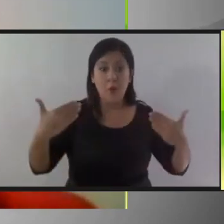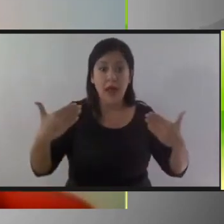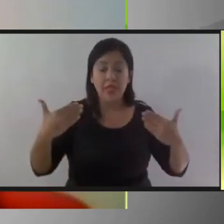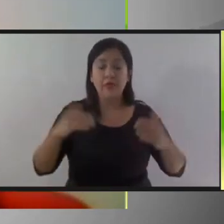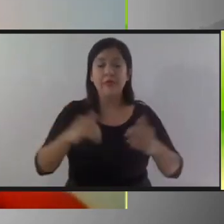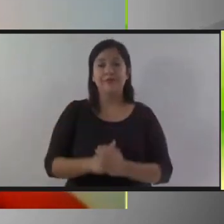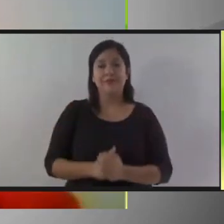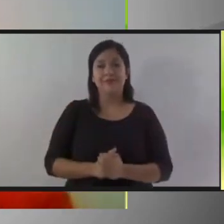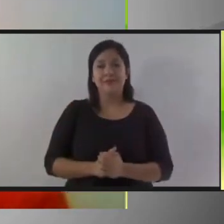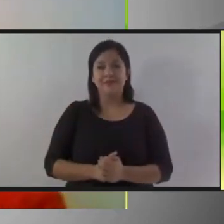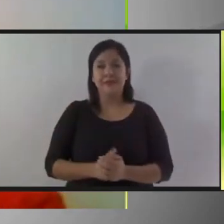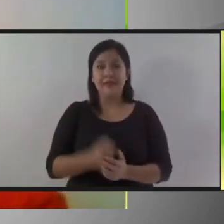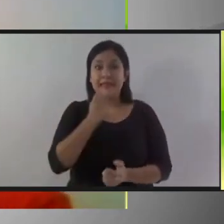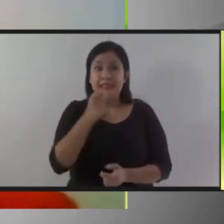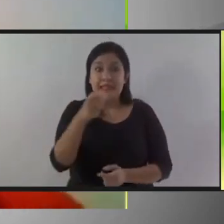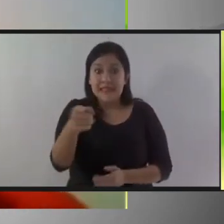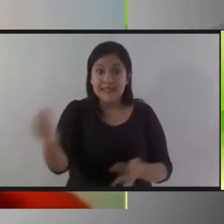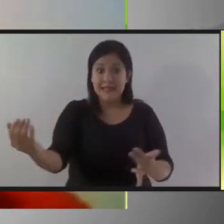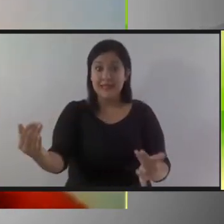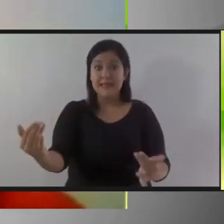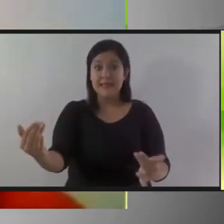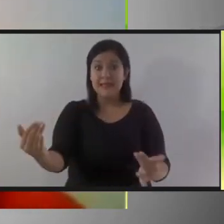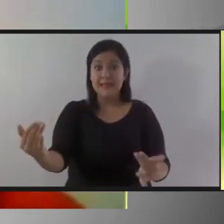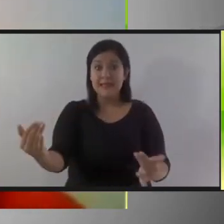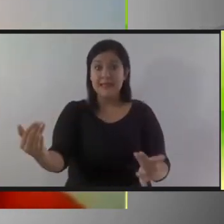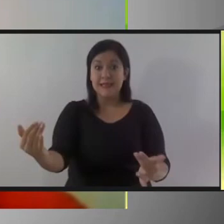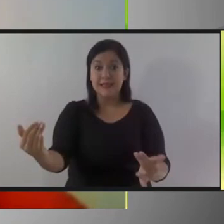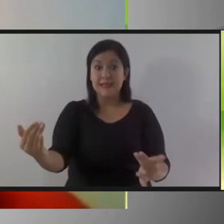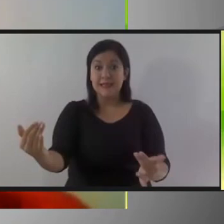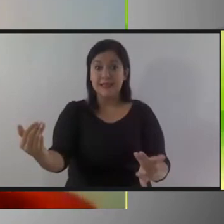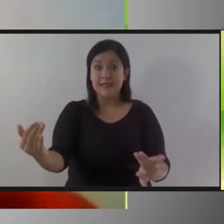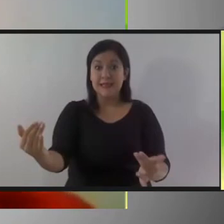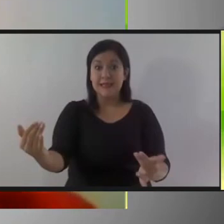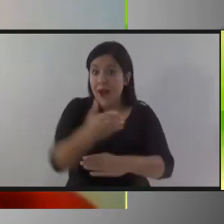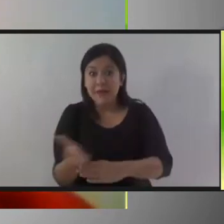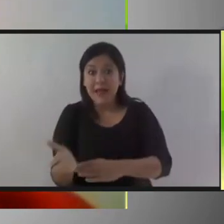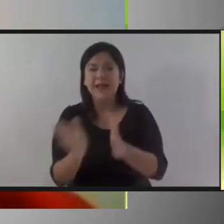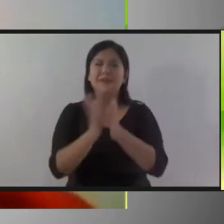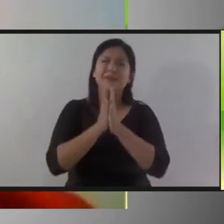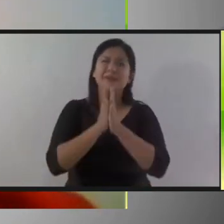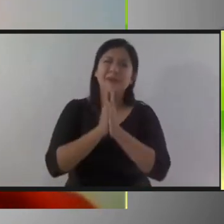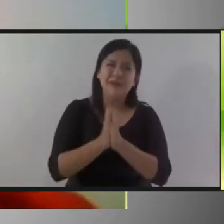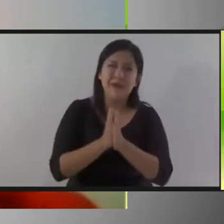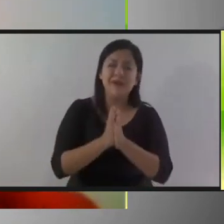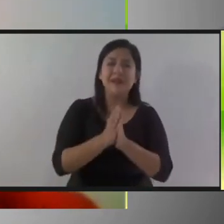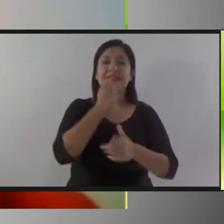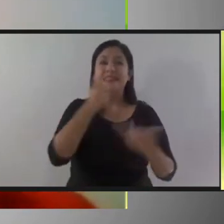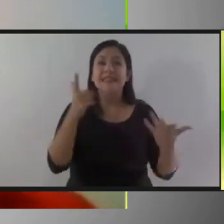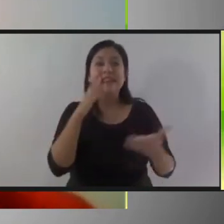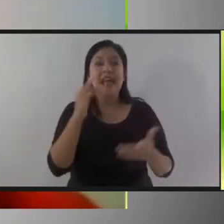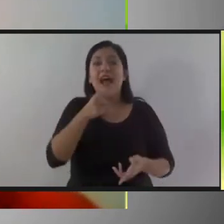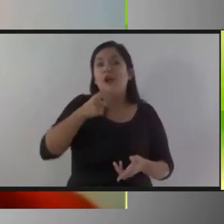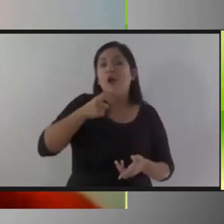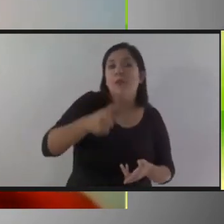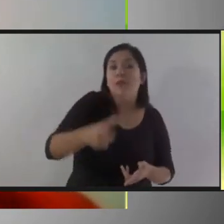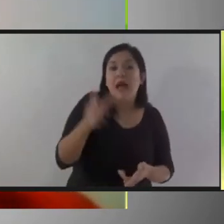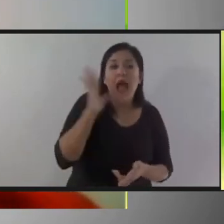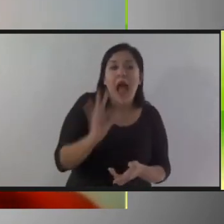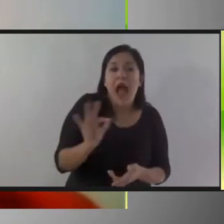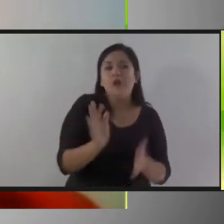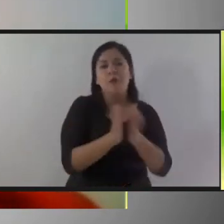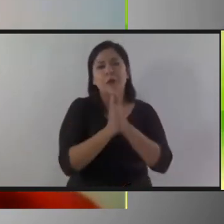Para quienes recién se están sumando a este encuentro en las redes, les recordamos que si postean algún comentario, lo hagan con el